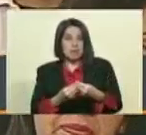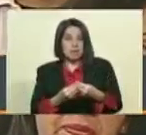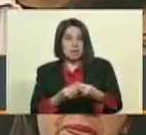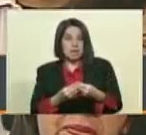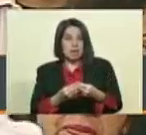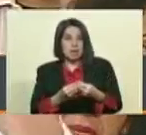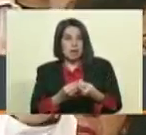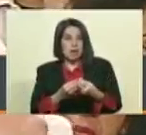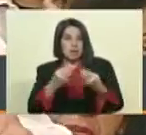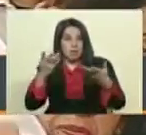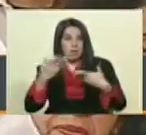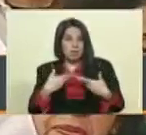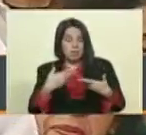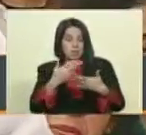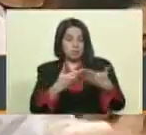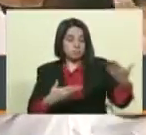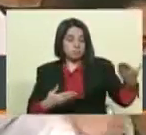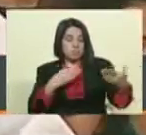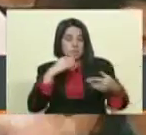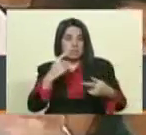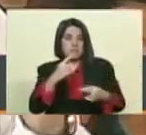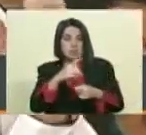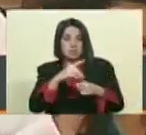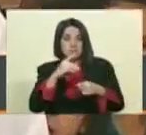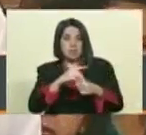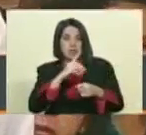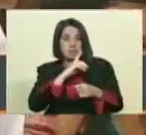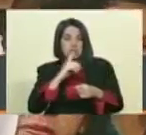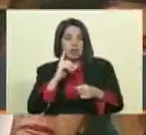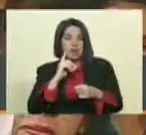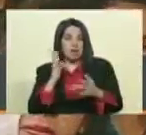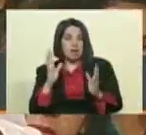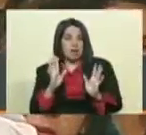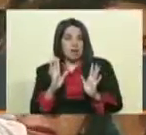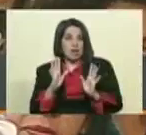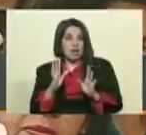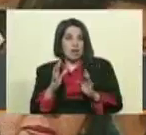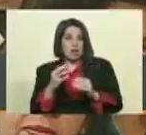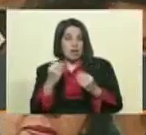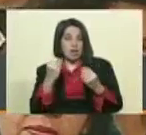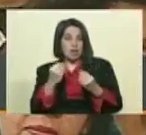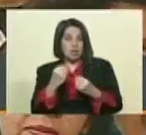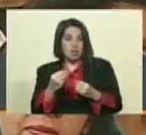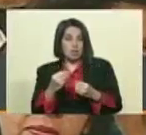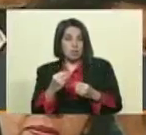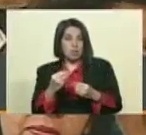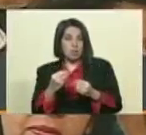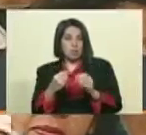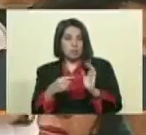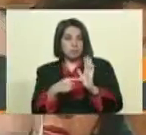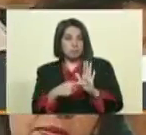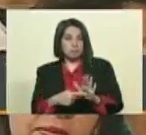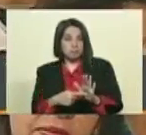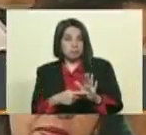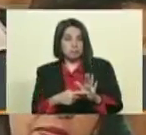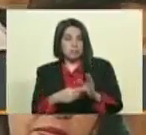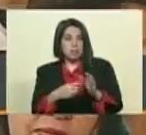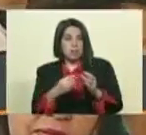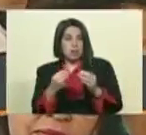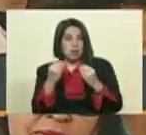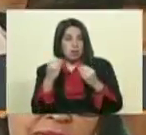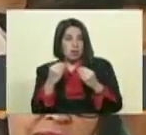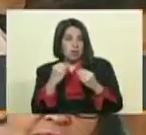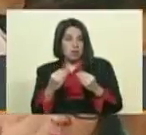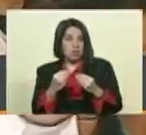data a nosotros. De acuerdo a la data que está registrado en el carnet de la patria, donde en su momento desearon formar parte del organismo de